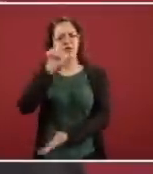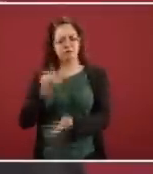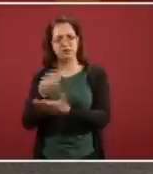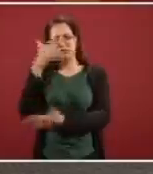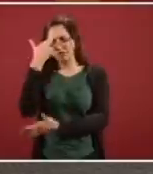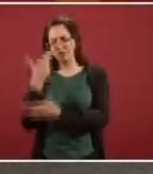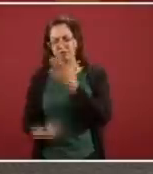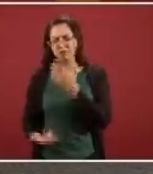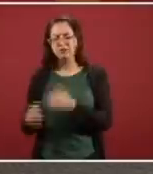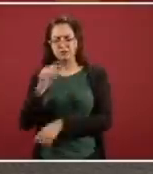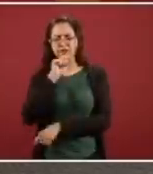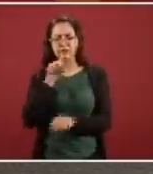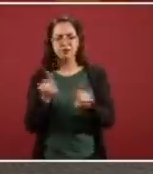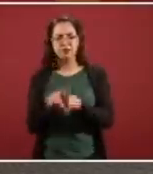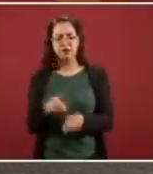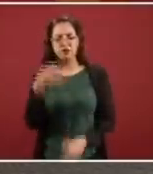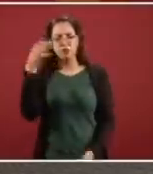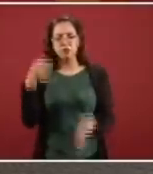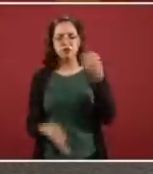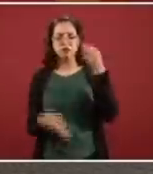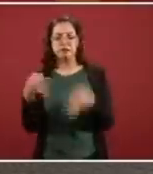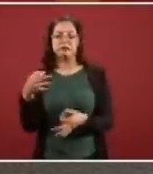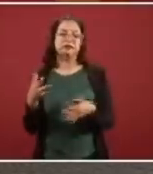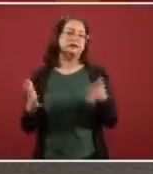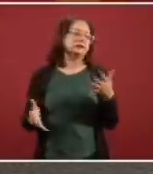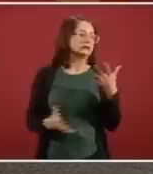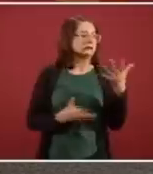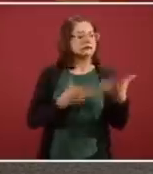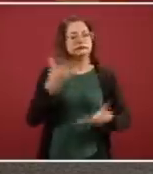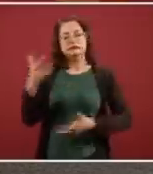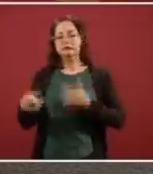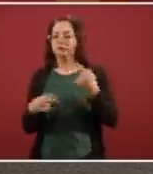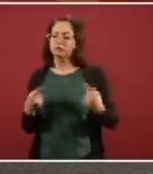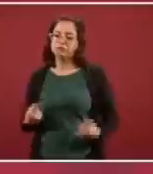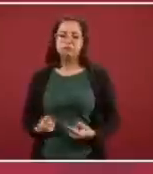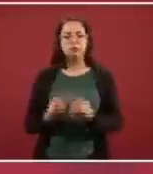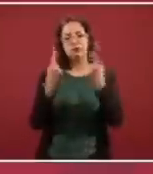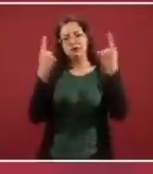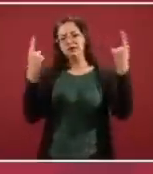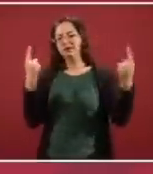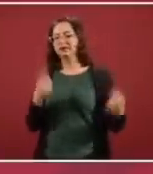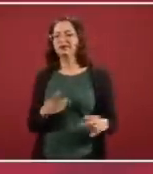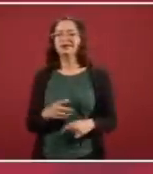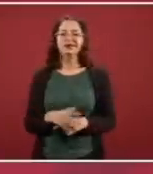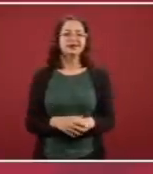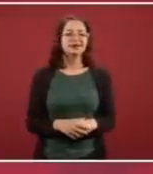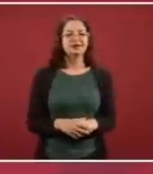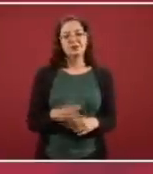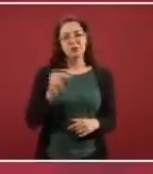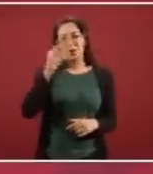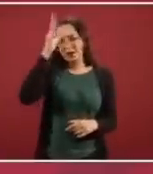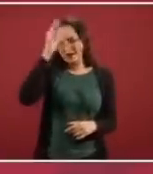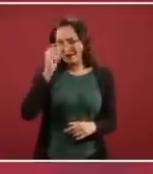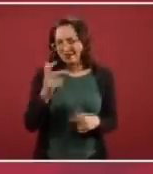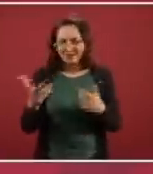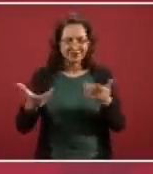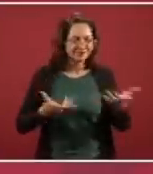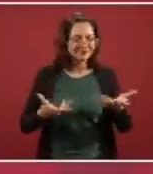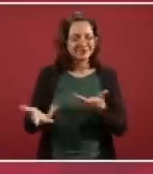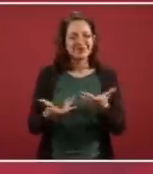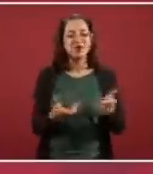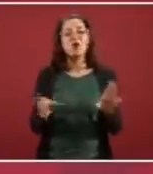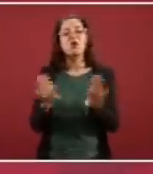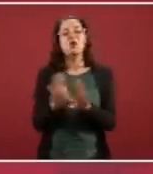hay. Entonces, una manera sencilla de resolver es que